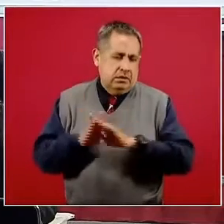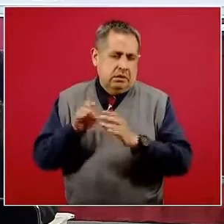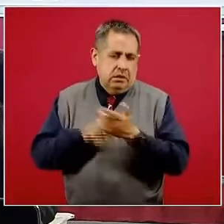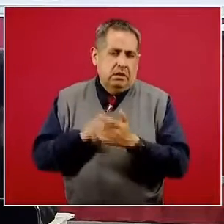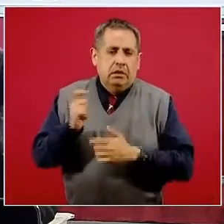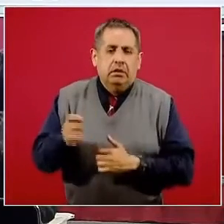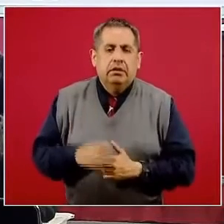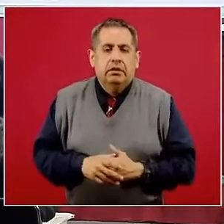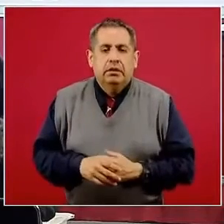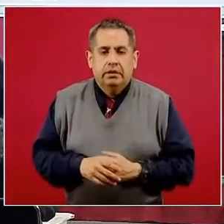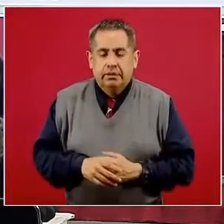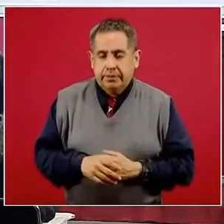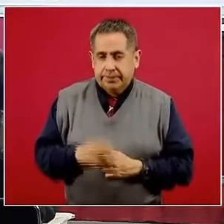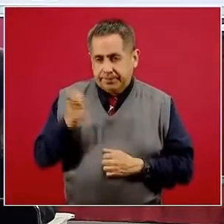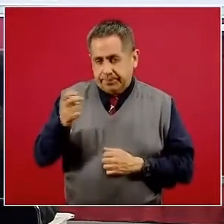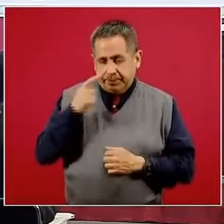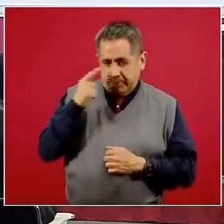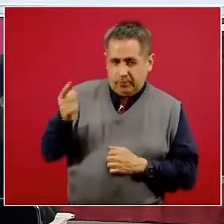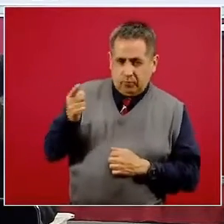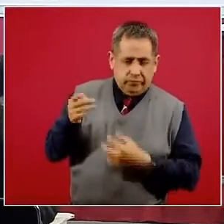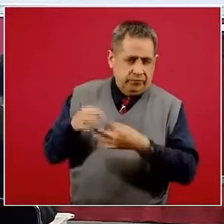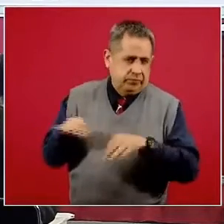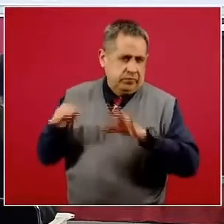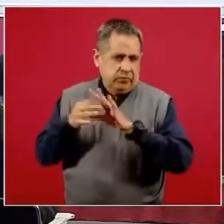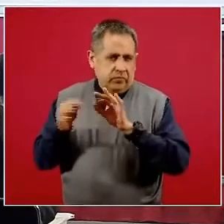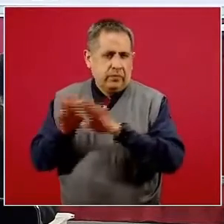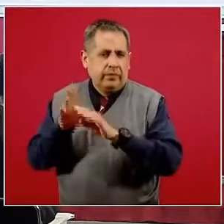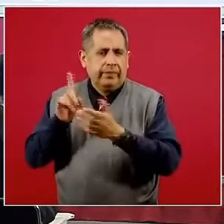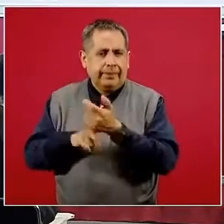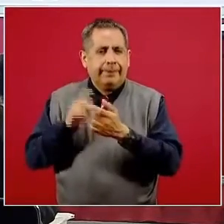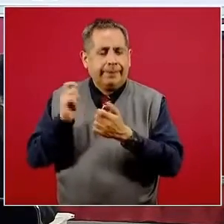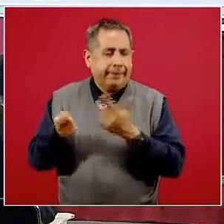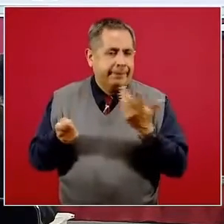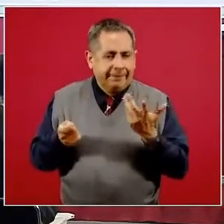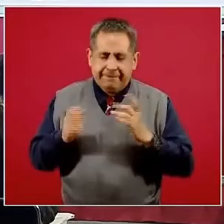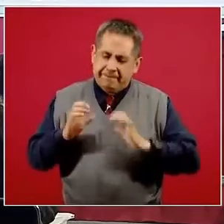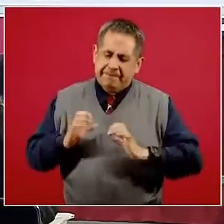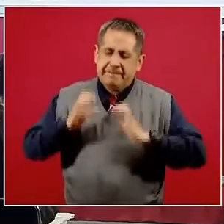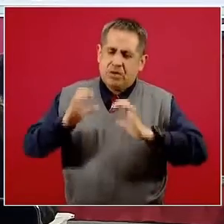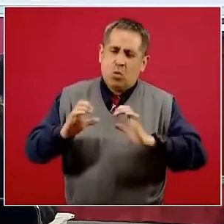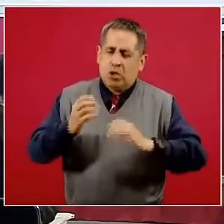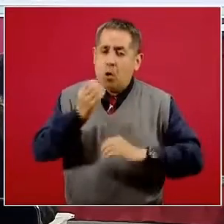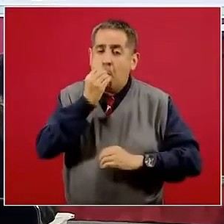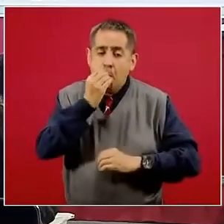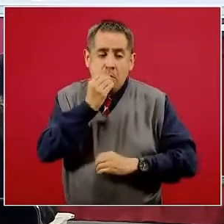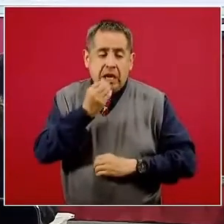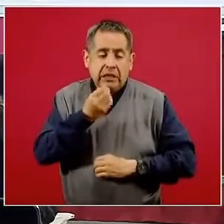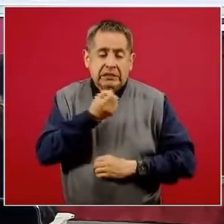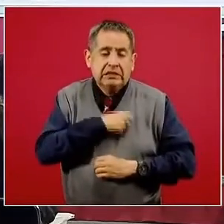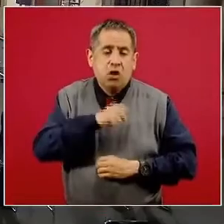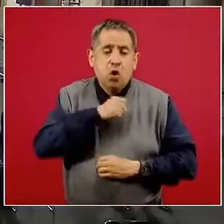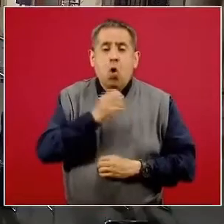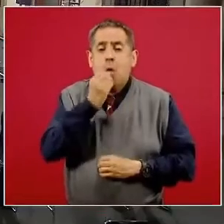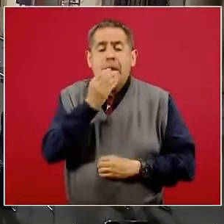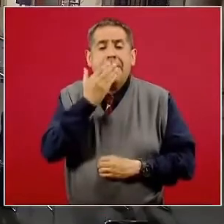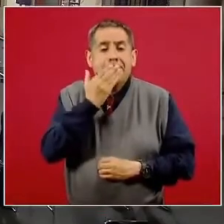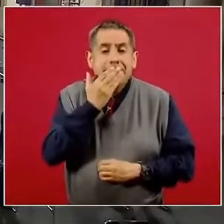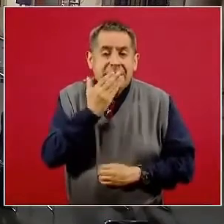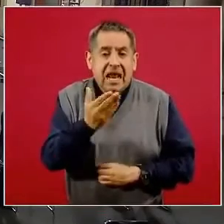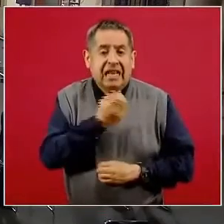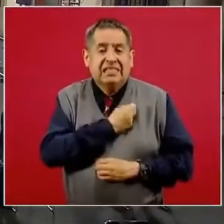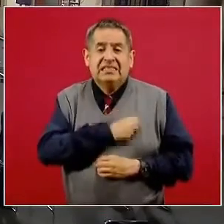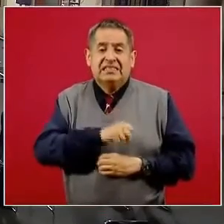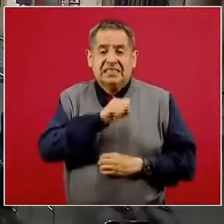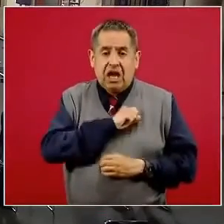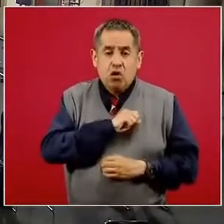ahí está en este contraste lo importante que es el cuidar la alimentación y recuperar la soberanía alimentaria en